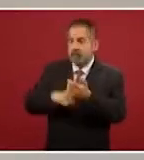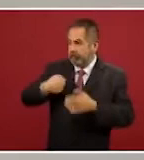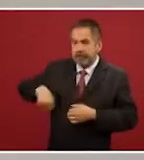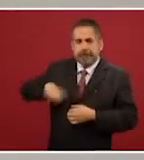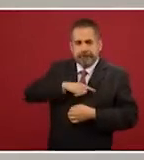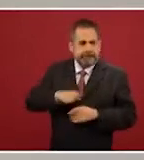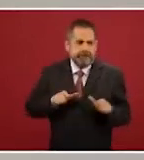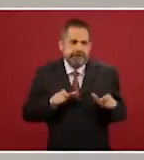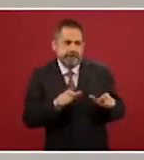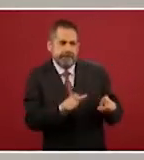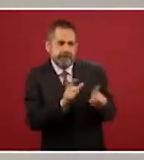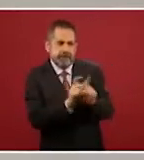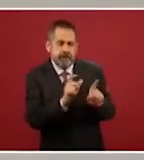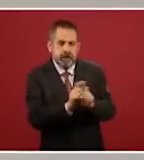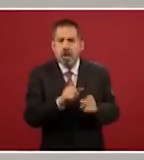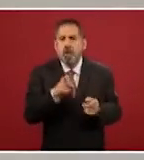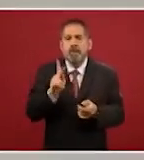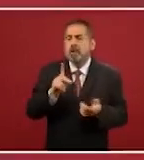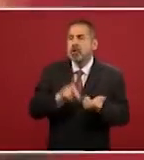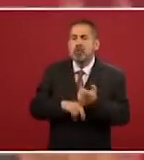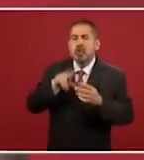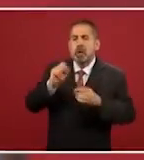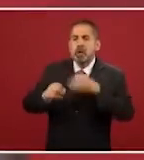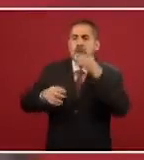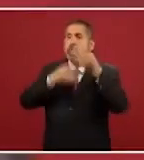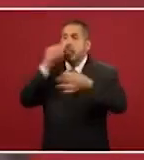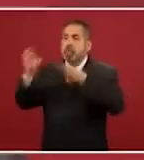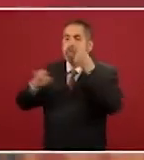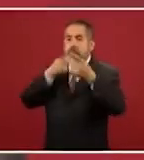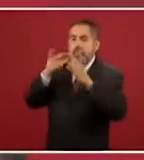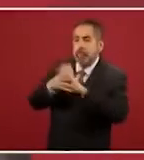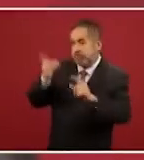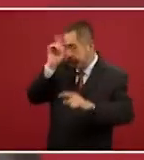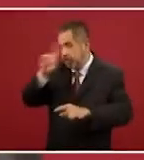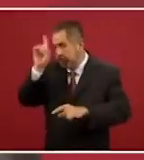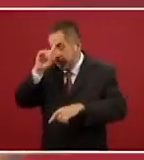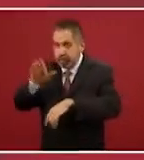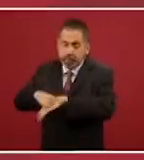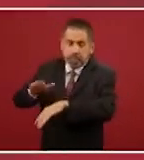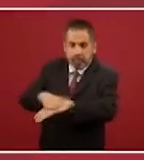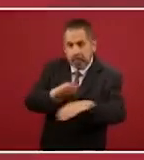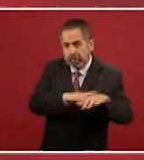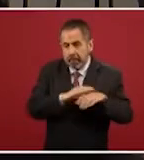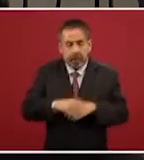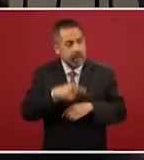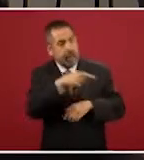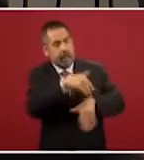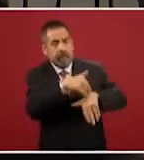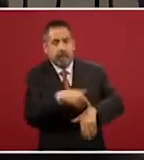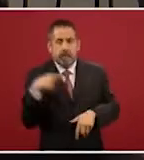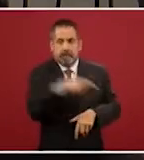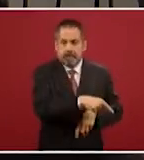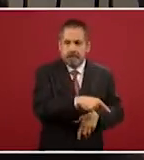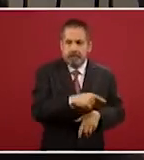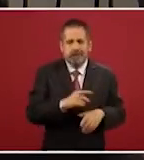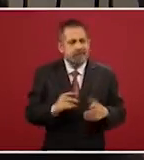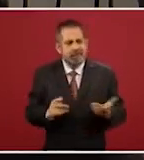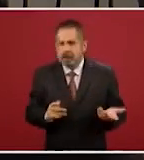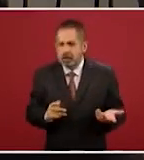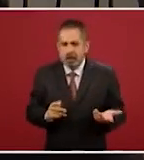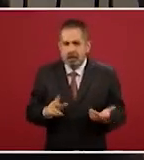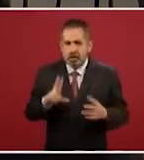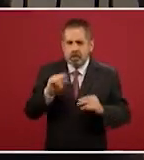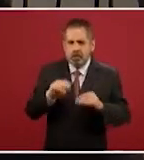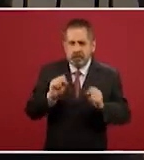pero los mecanismos no son el andar haciendo recomendaciones generales para que aterricen en el presidente eso